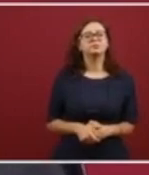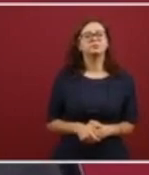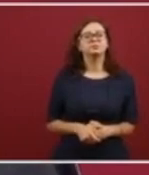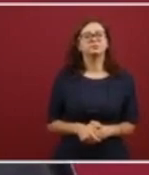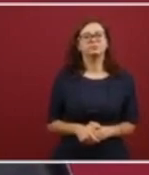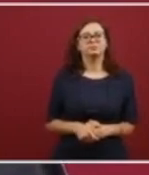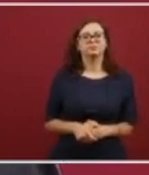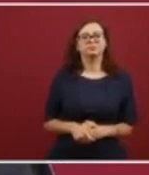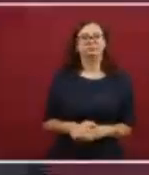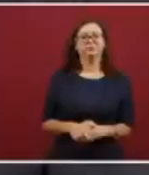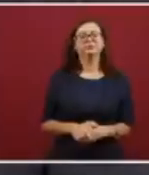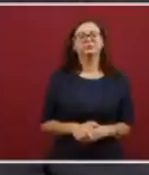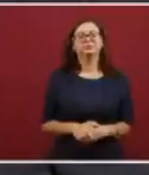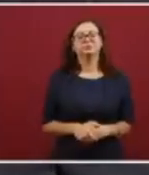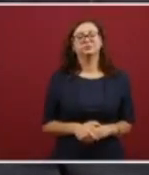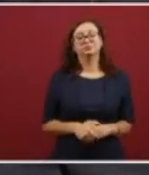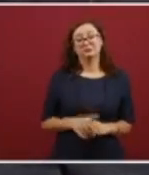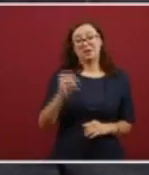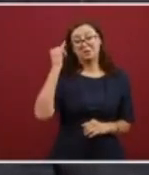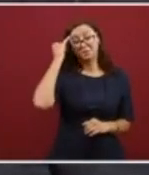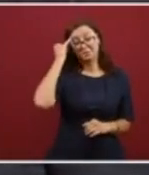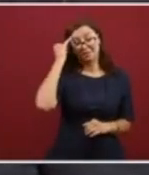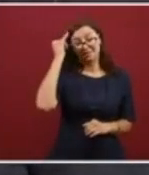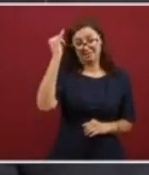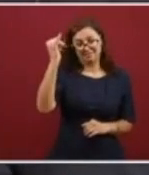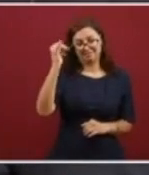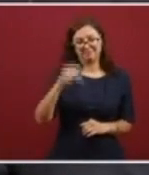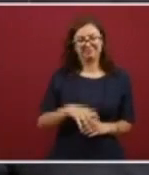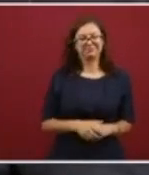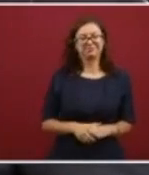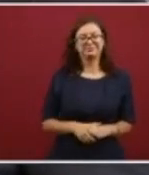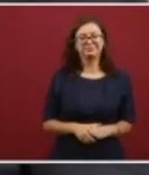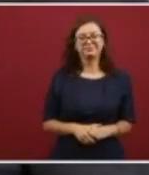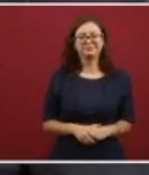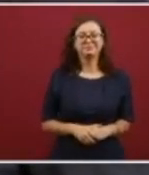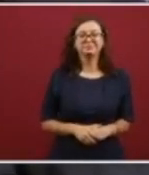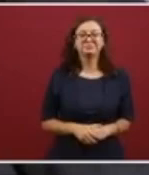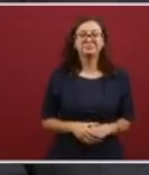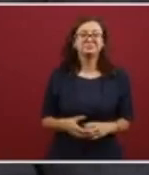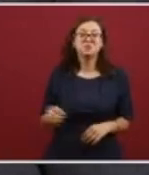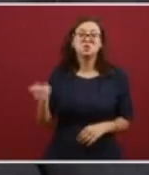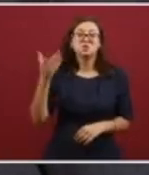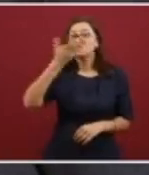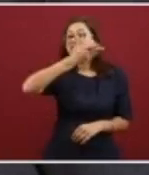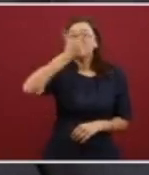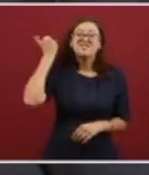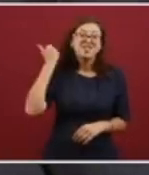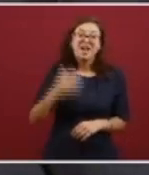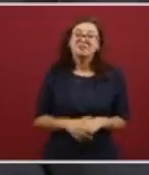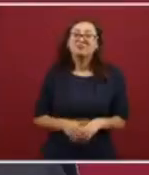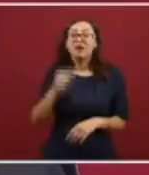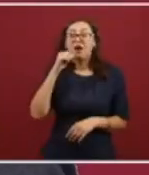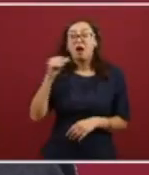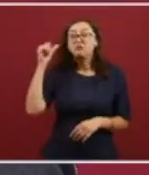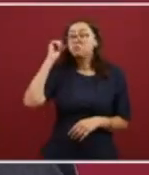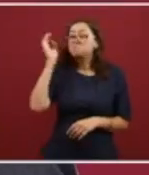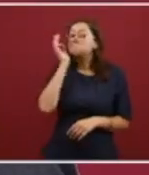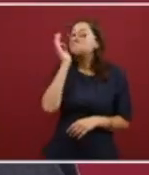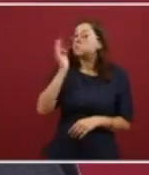están las cosas? De que me enteré apenas ayer.